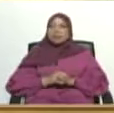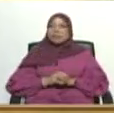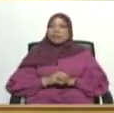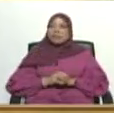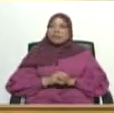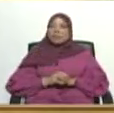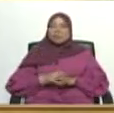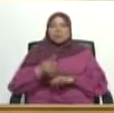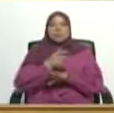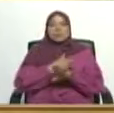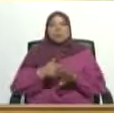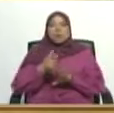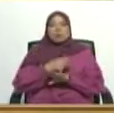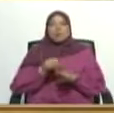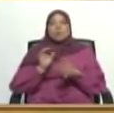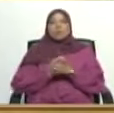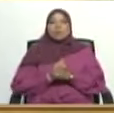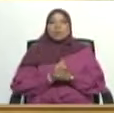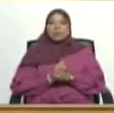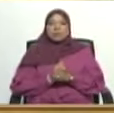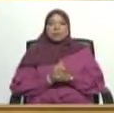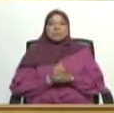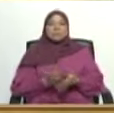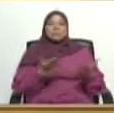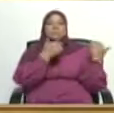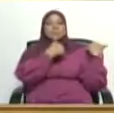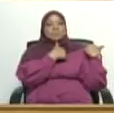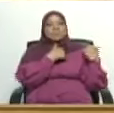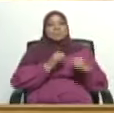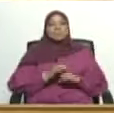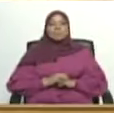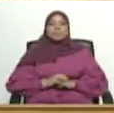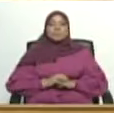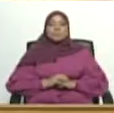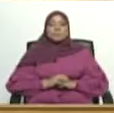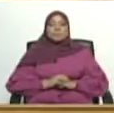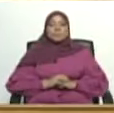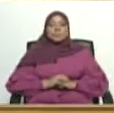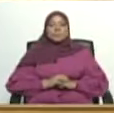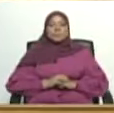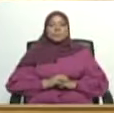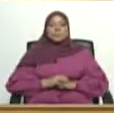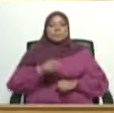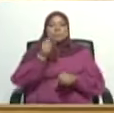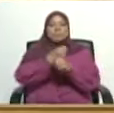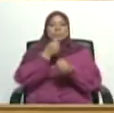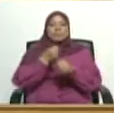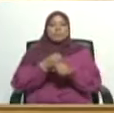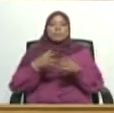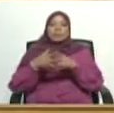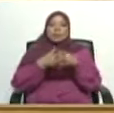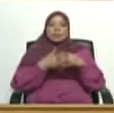por un gobierno que es aliado del régimen asesino, del régimen sionista.